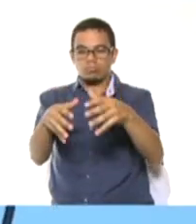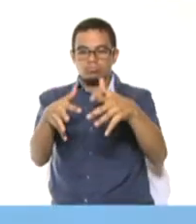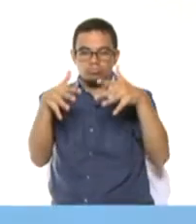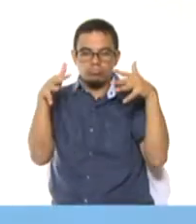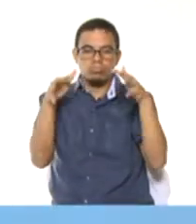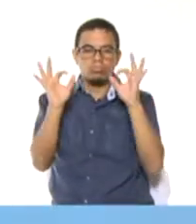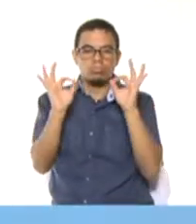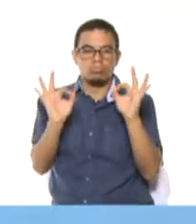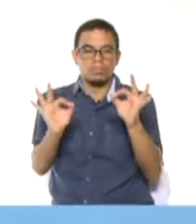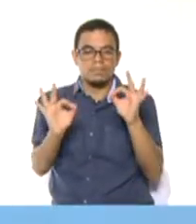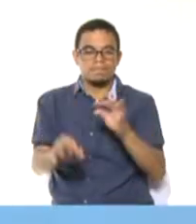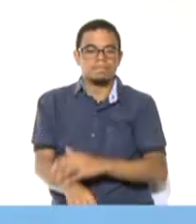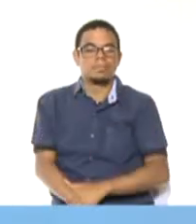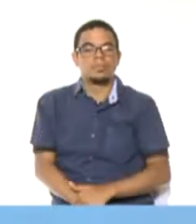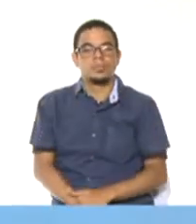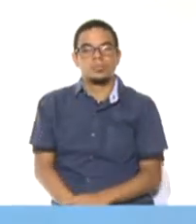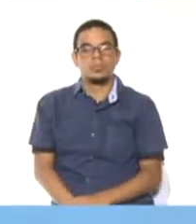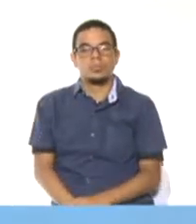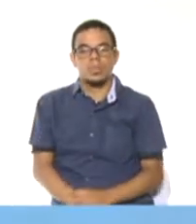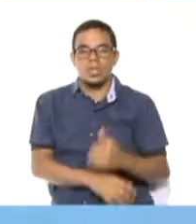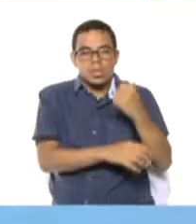brillante.